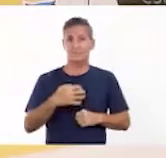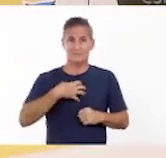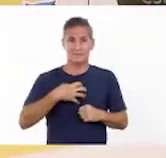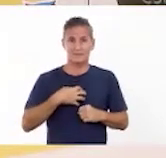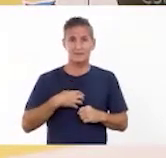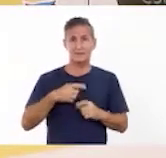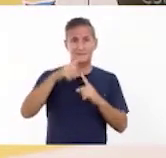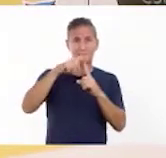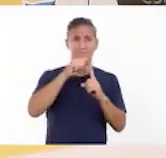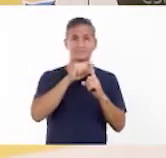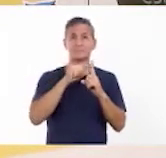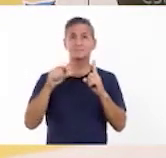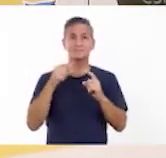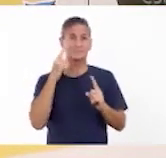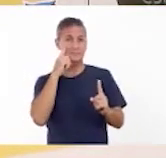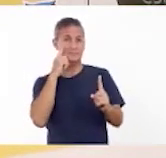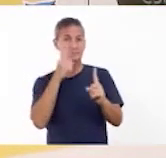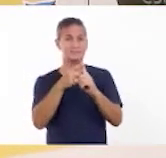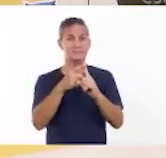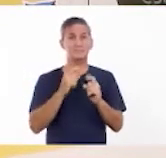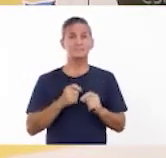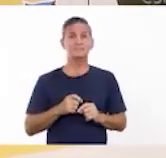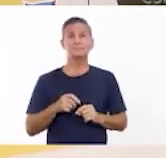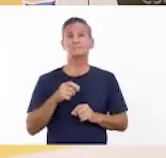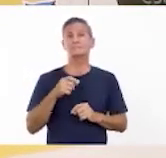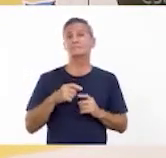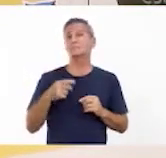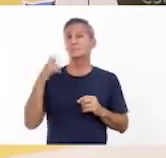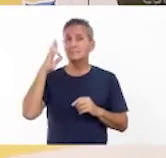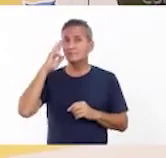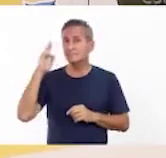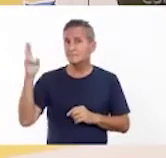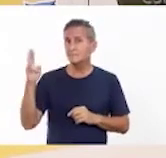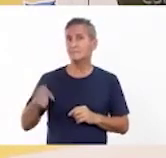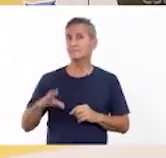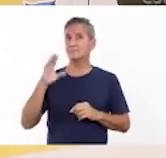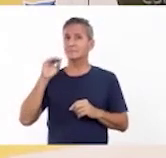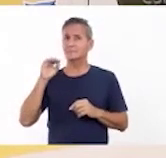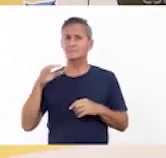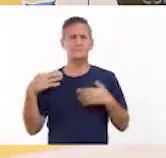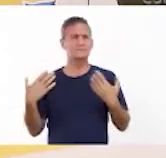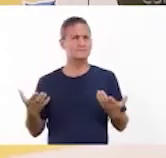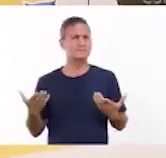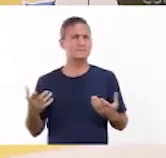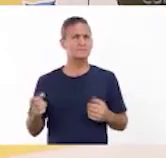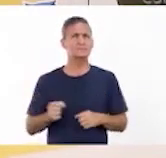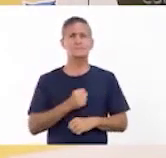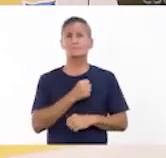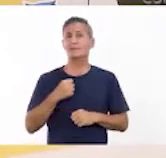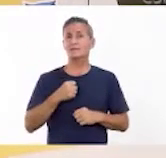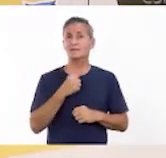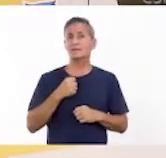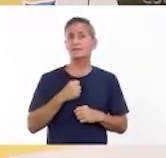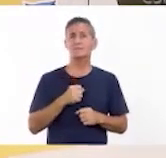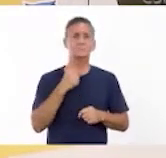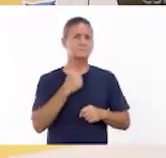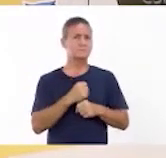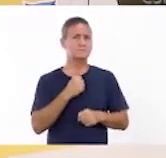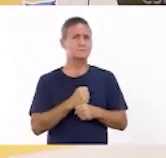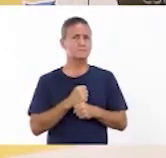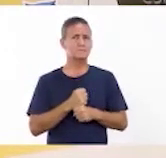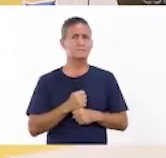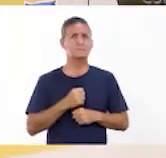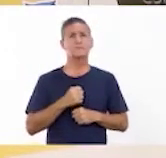Tenemos la temática y objetivos y recuerden que habíamos hablado de las canciones de trabajo